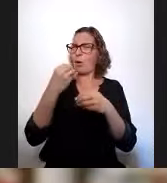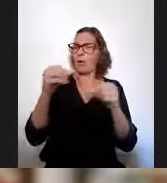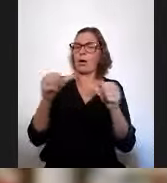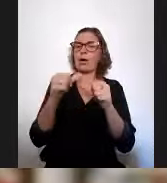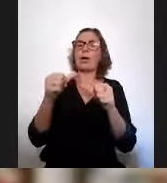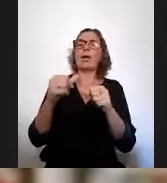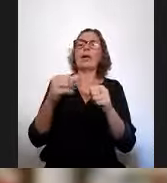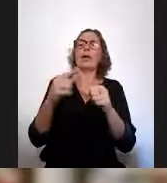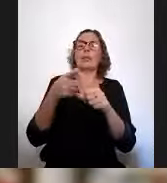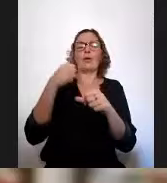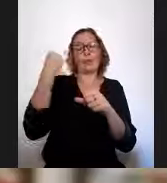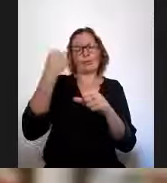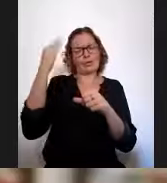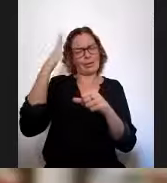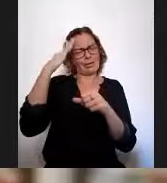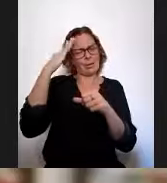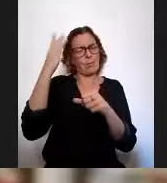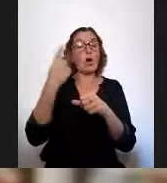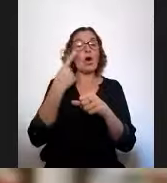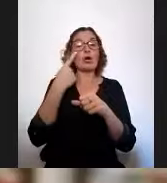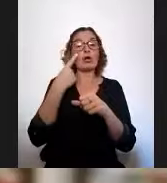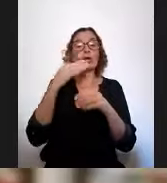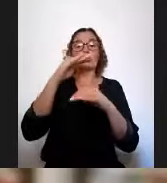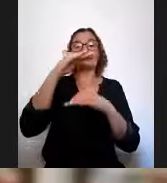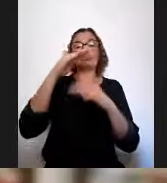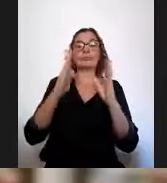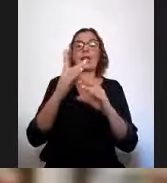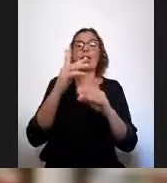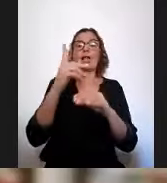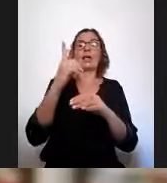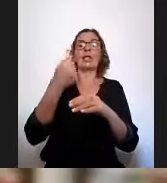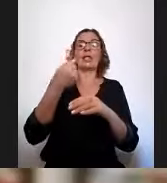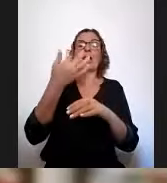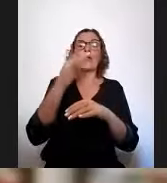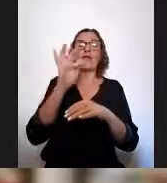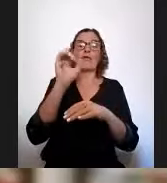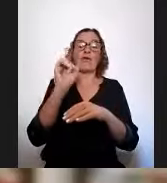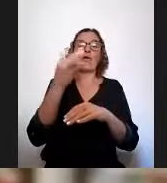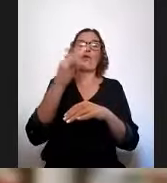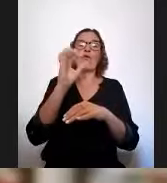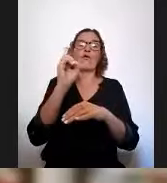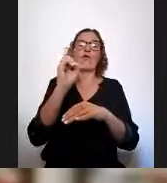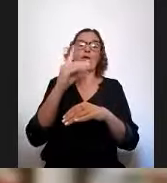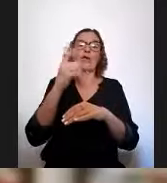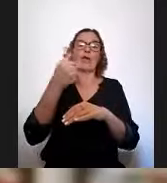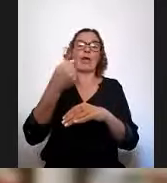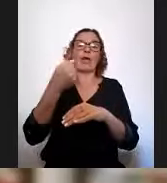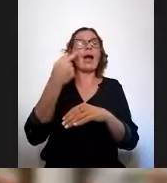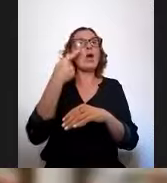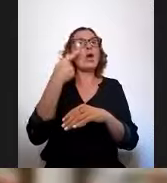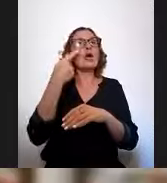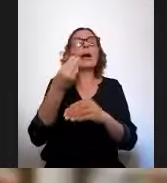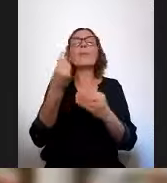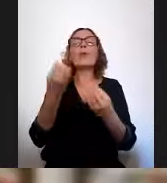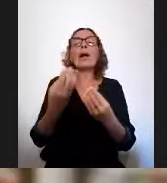famosa matriz DAFO, FODA, ¿sí? Conozcamos cuáles son